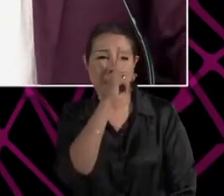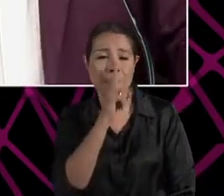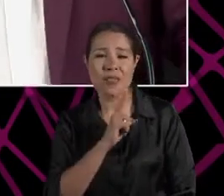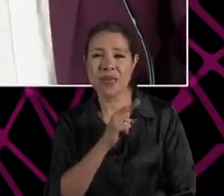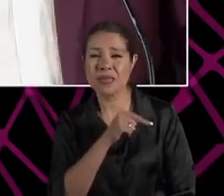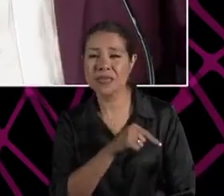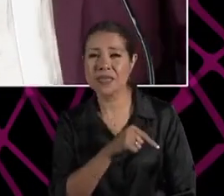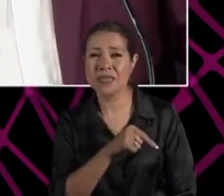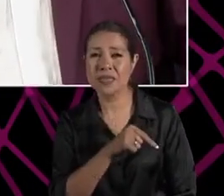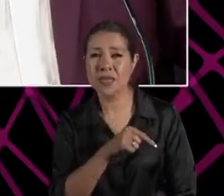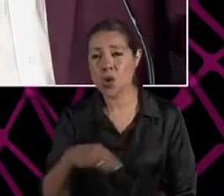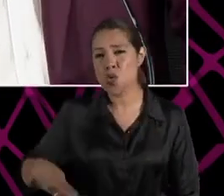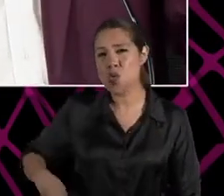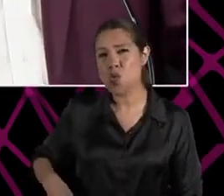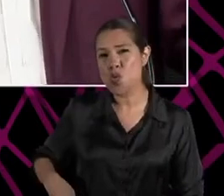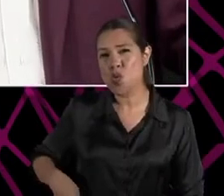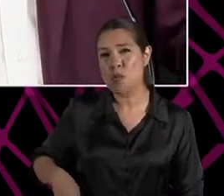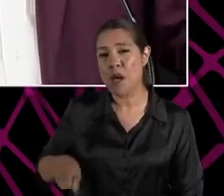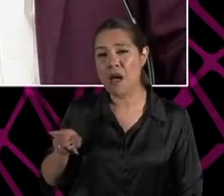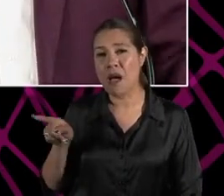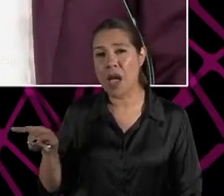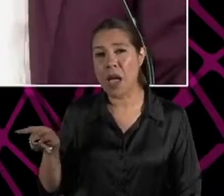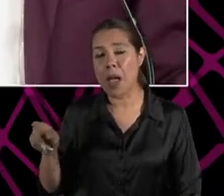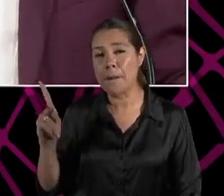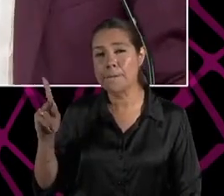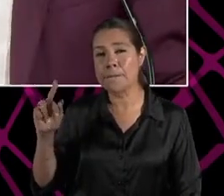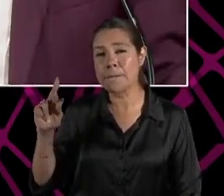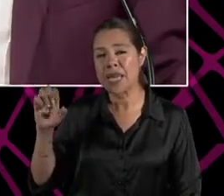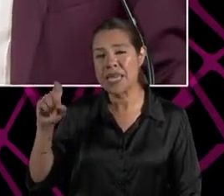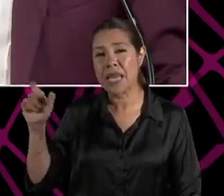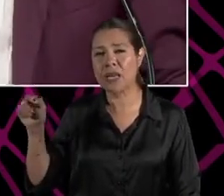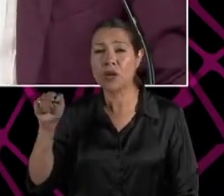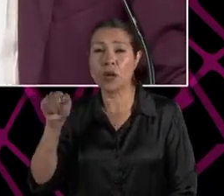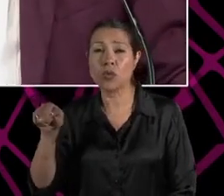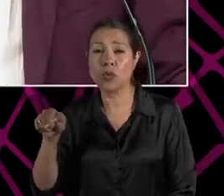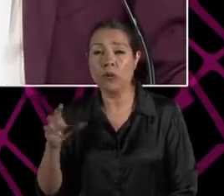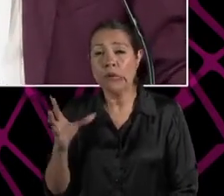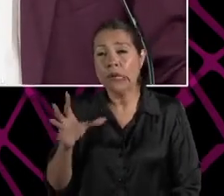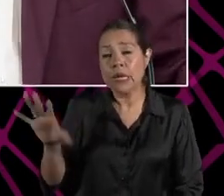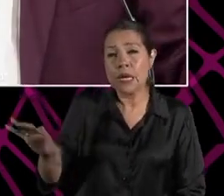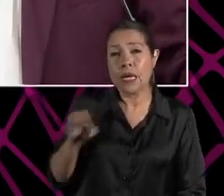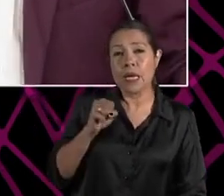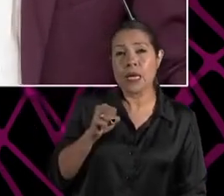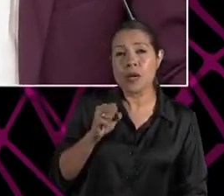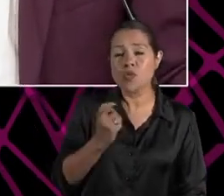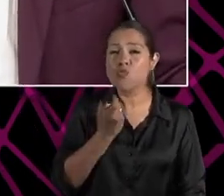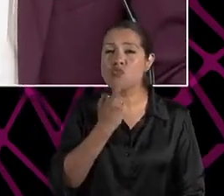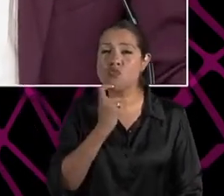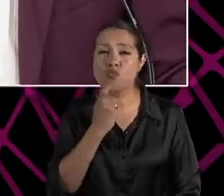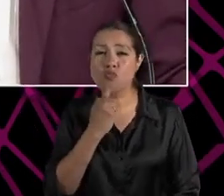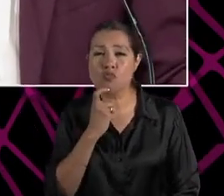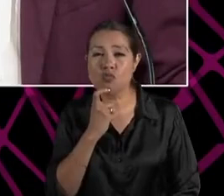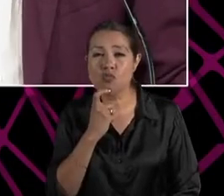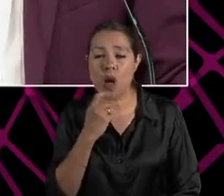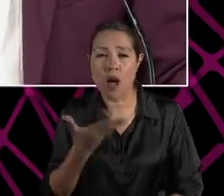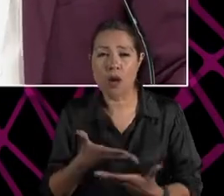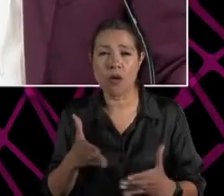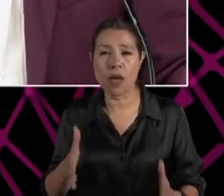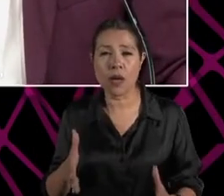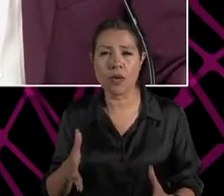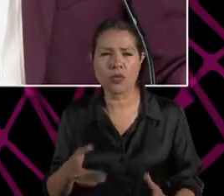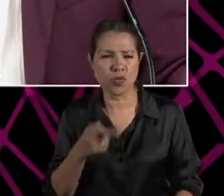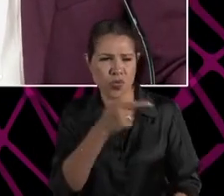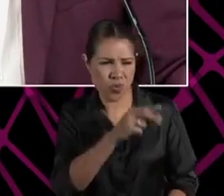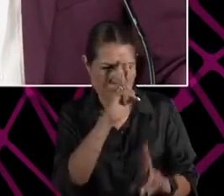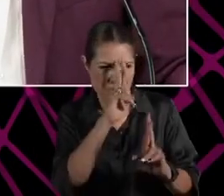porque ya le echaste la culpa hace rato a Peña Nieto y ahora te agarras del presidente Andrés Manuel López Obrador.